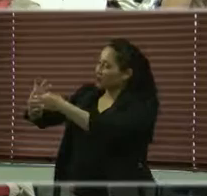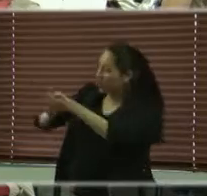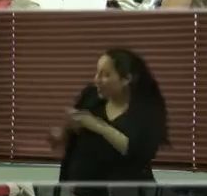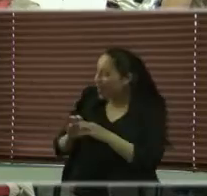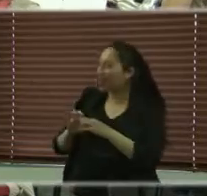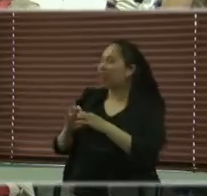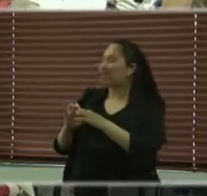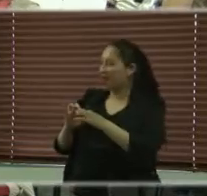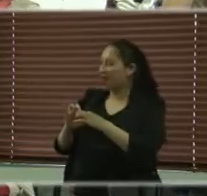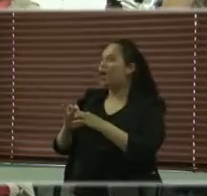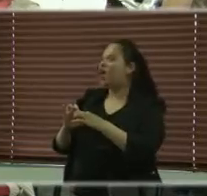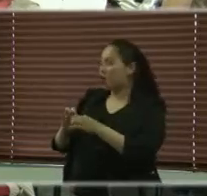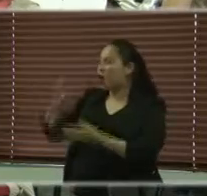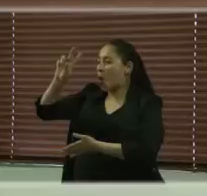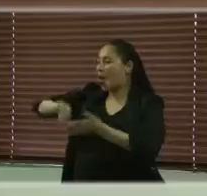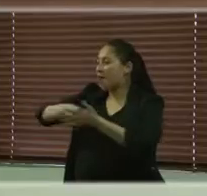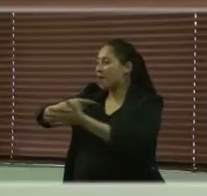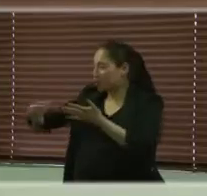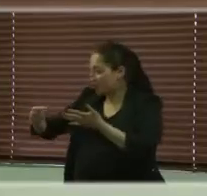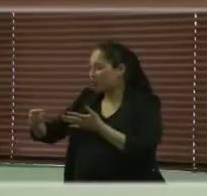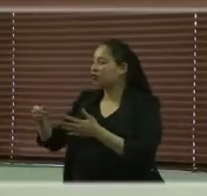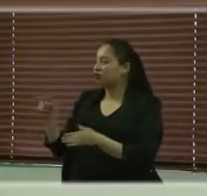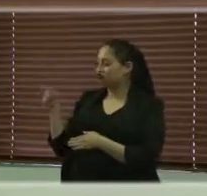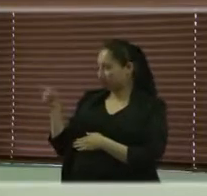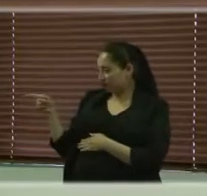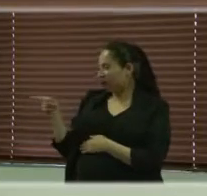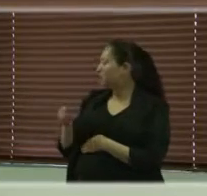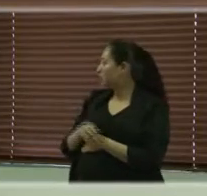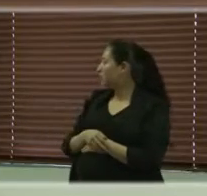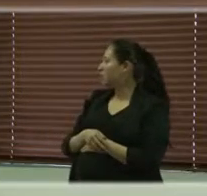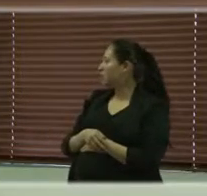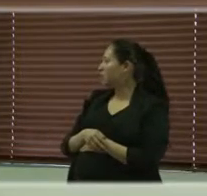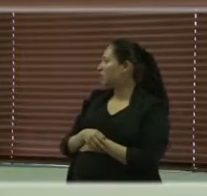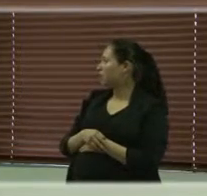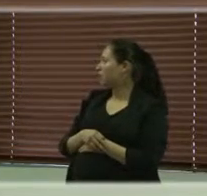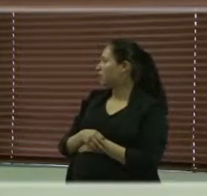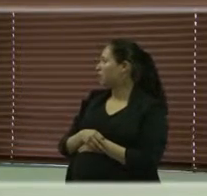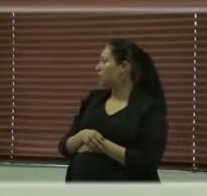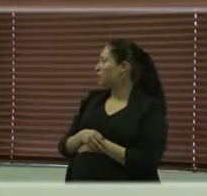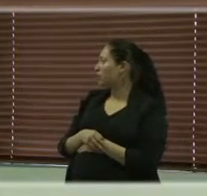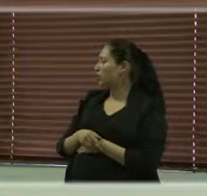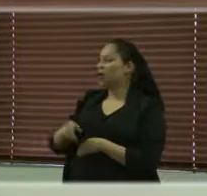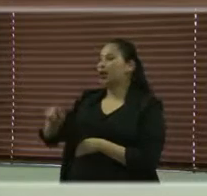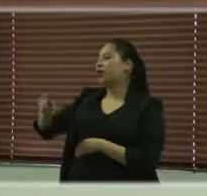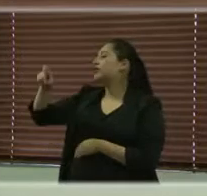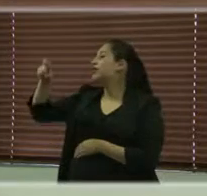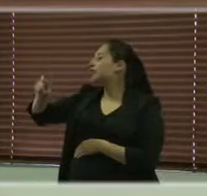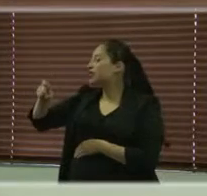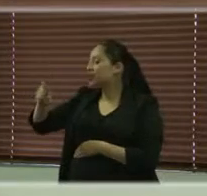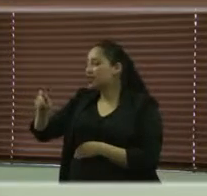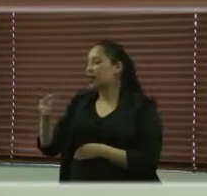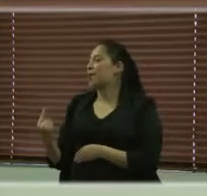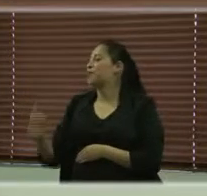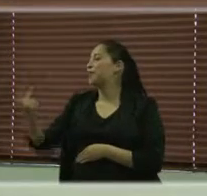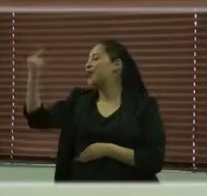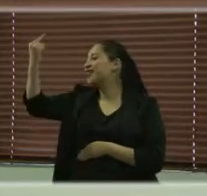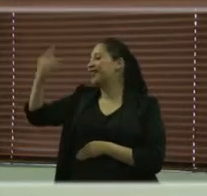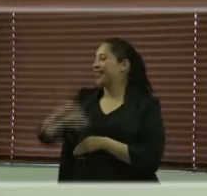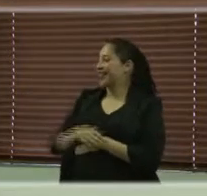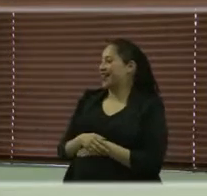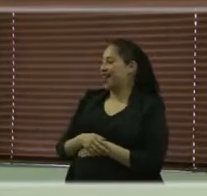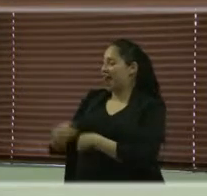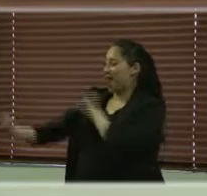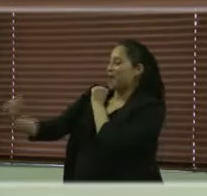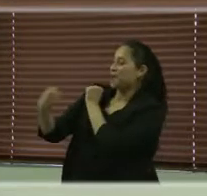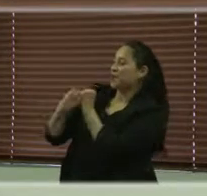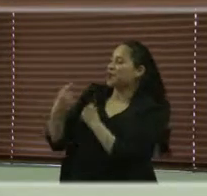obligación establecida por la convención y que solo requiere mucha voluntad política verdad que a veces en los países